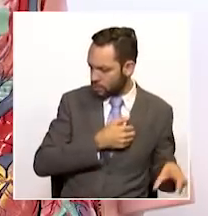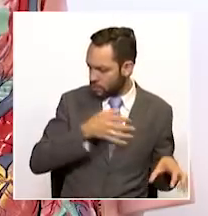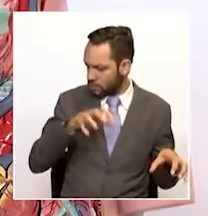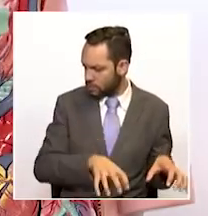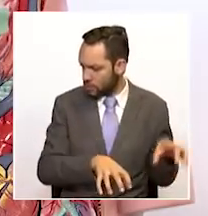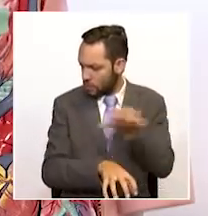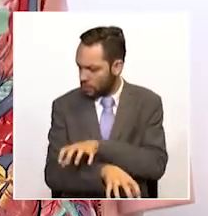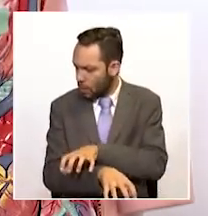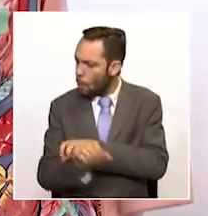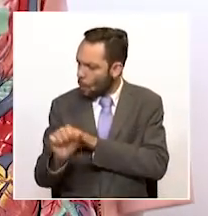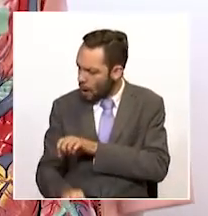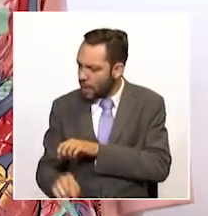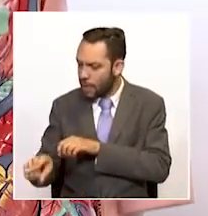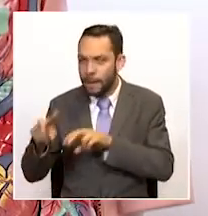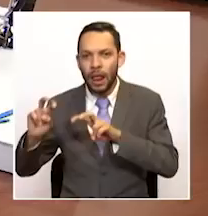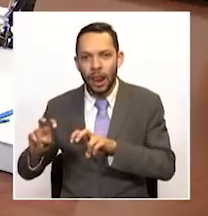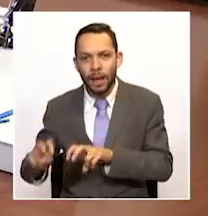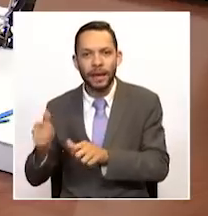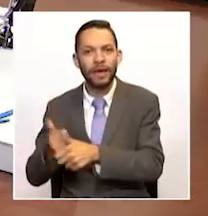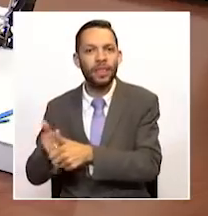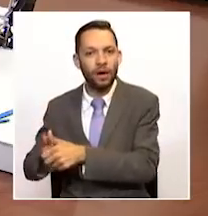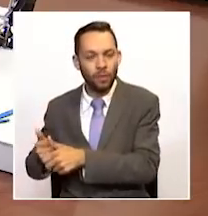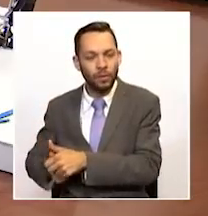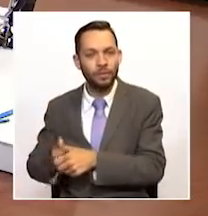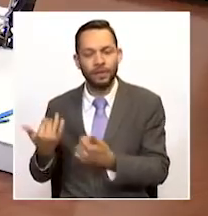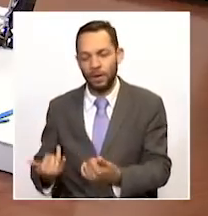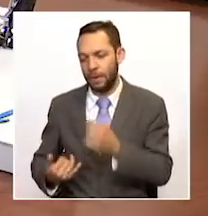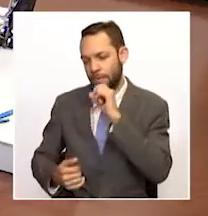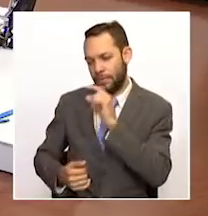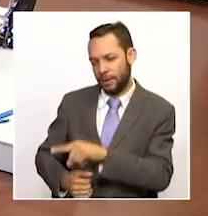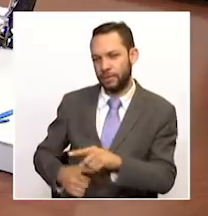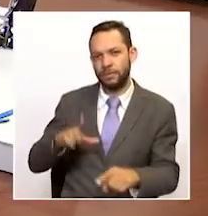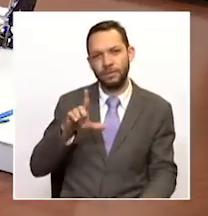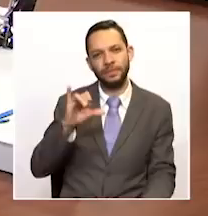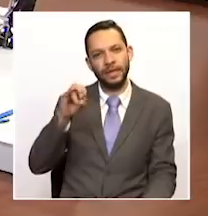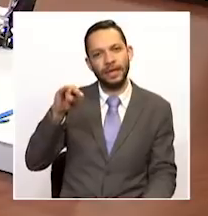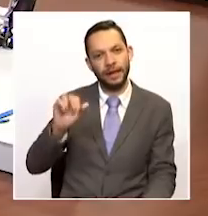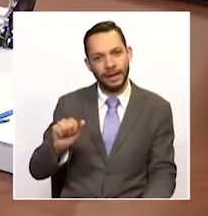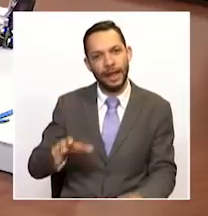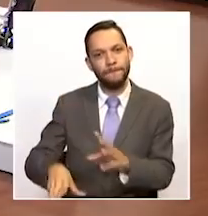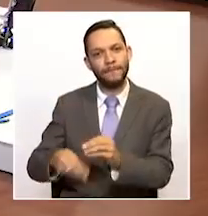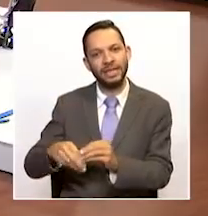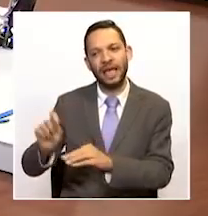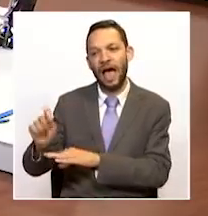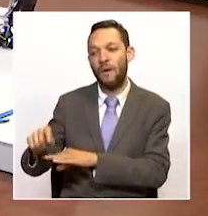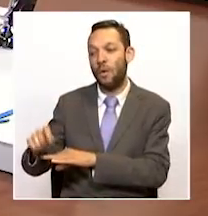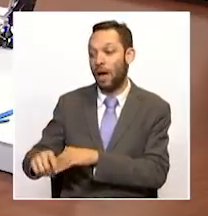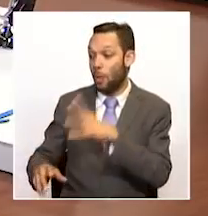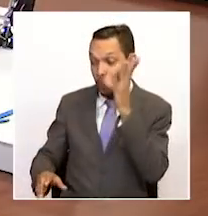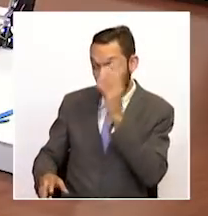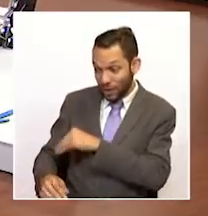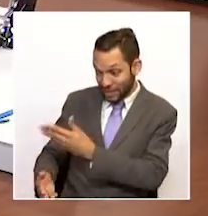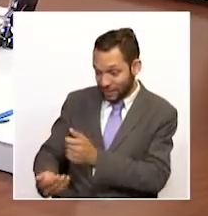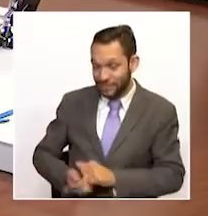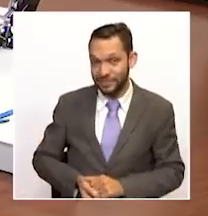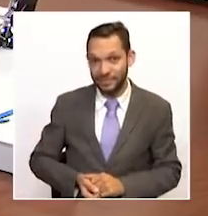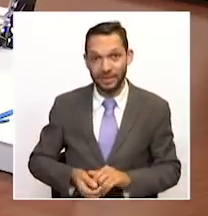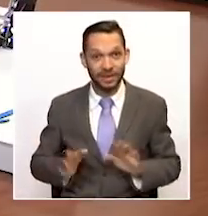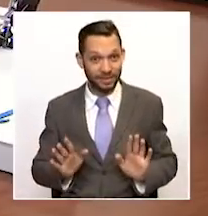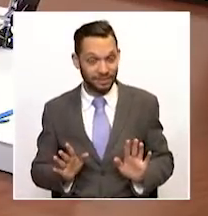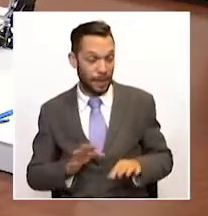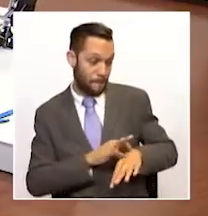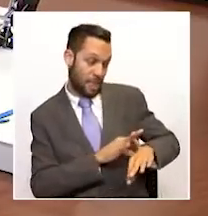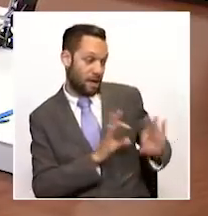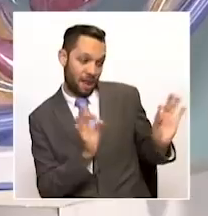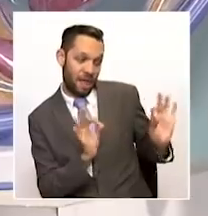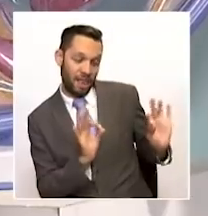lina marcela pérez acevedo abogada de mano qué lindo qué